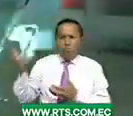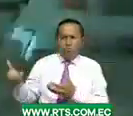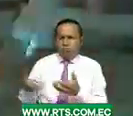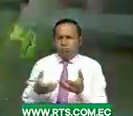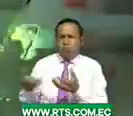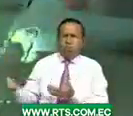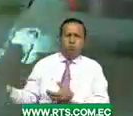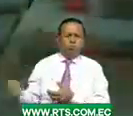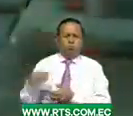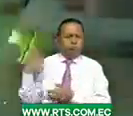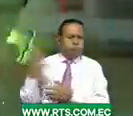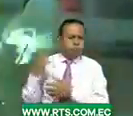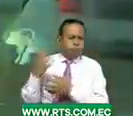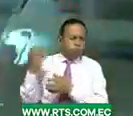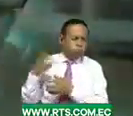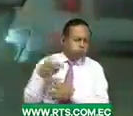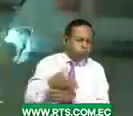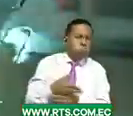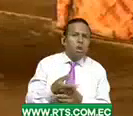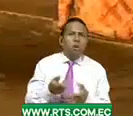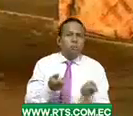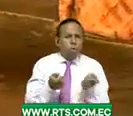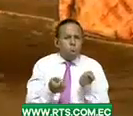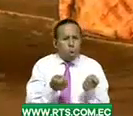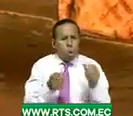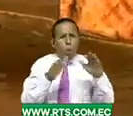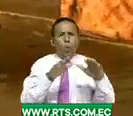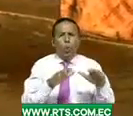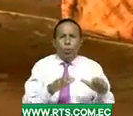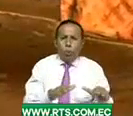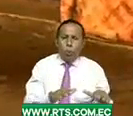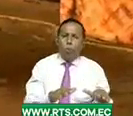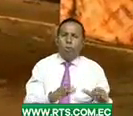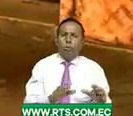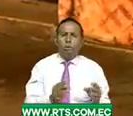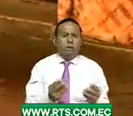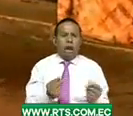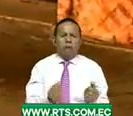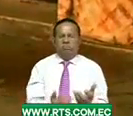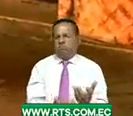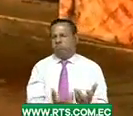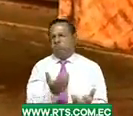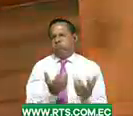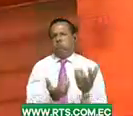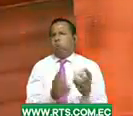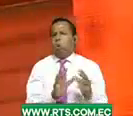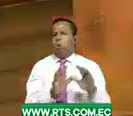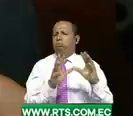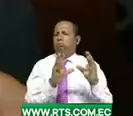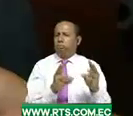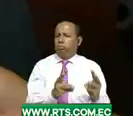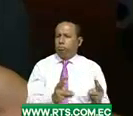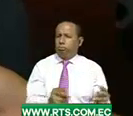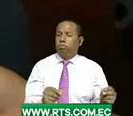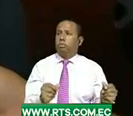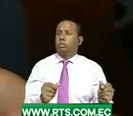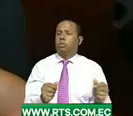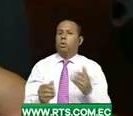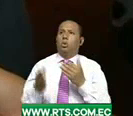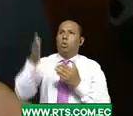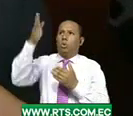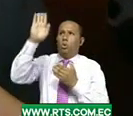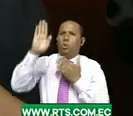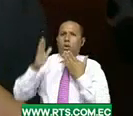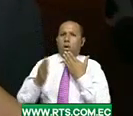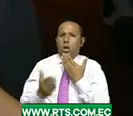minutos logrando controlar la situación antes de que alcanzara a generar mayores daños. Gracias a Dios no pasó nada malo.